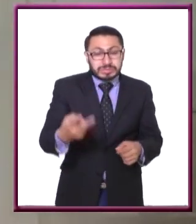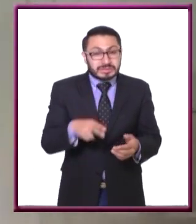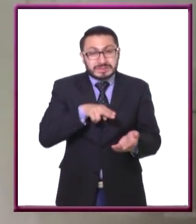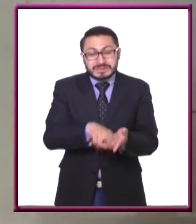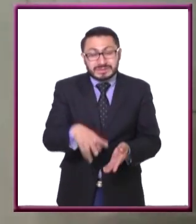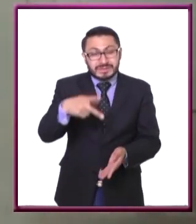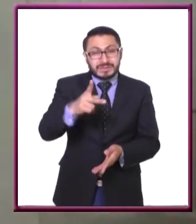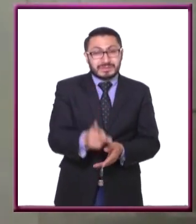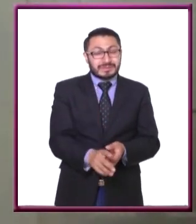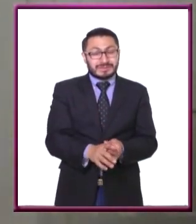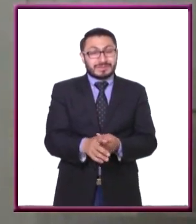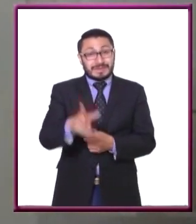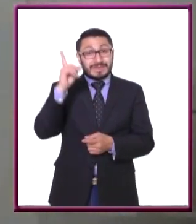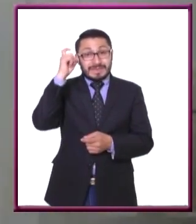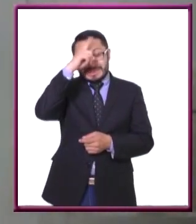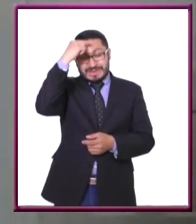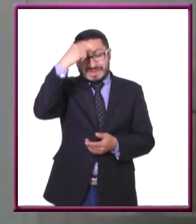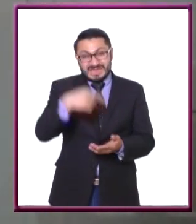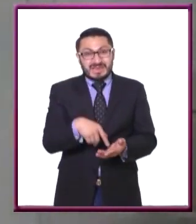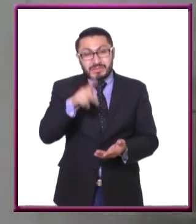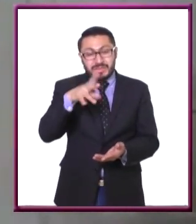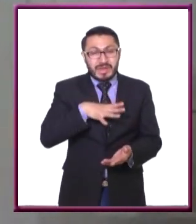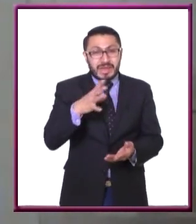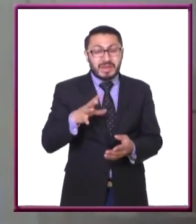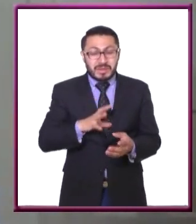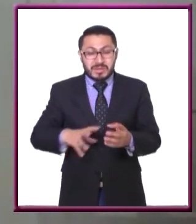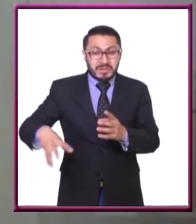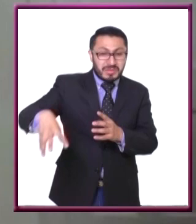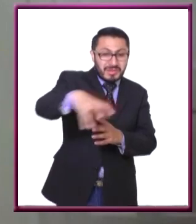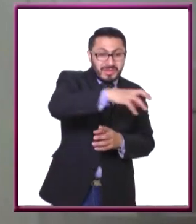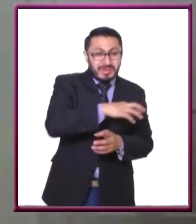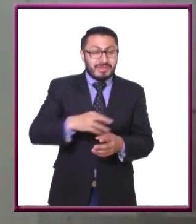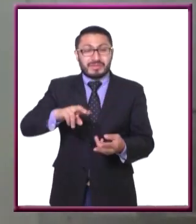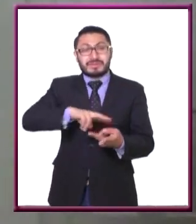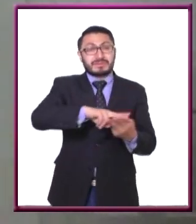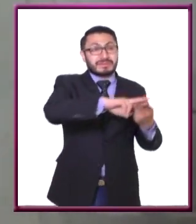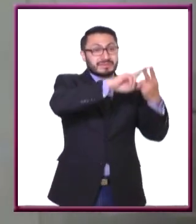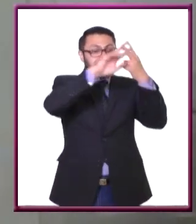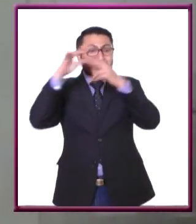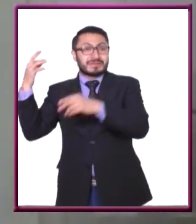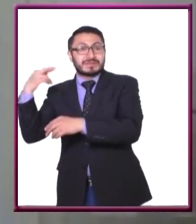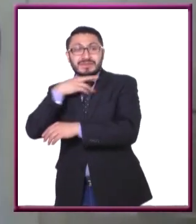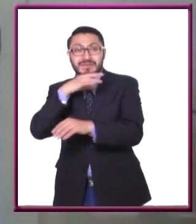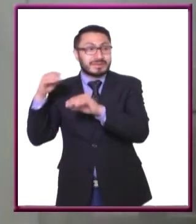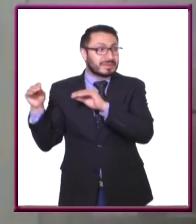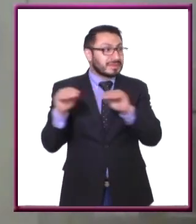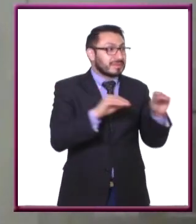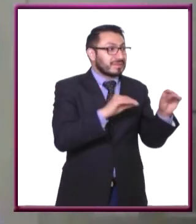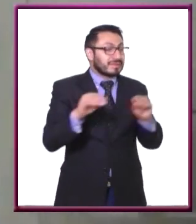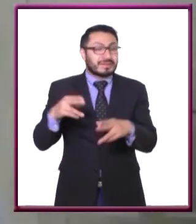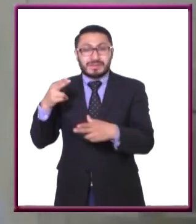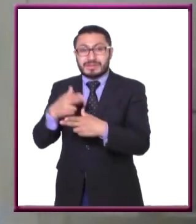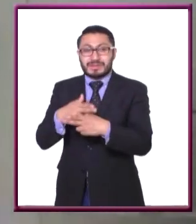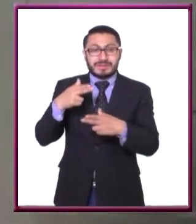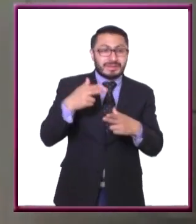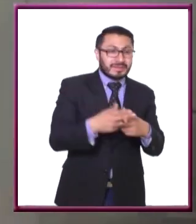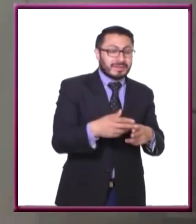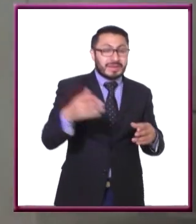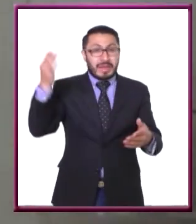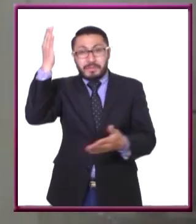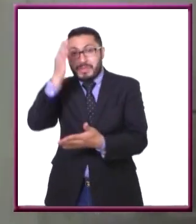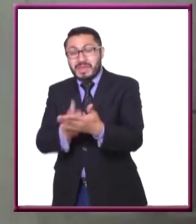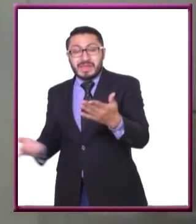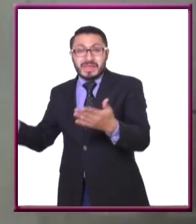ver, pero están las estrellas alrededor del agujero negro que se mueven muy rápido. Se mueven hasta a la mitad